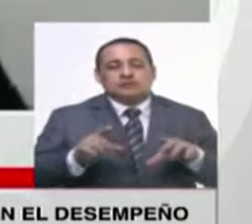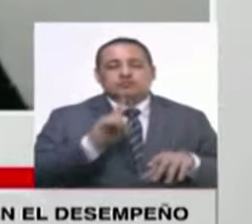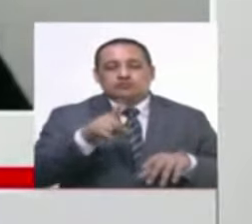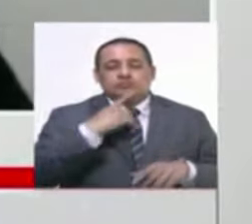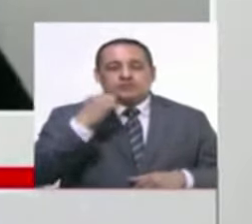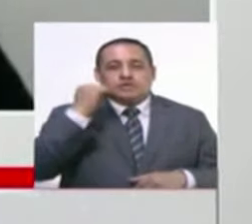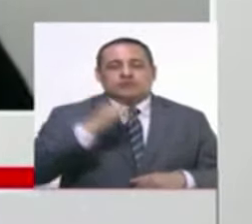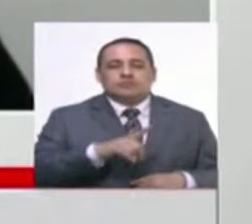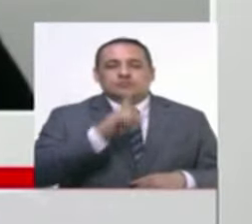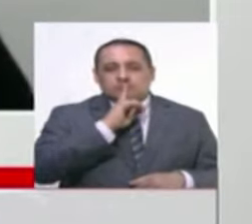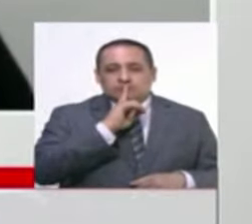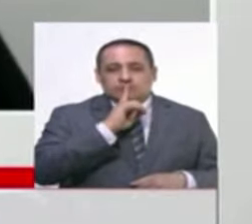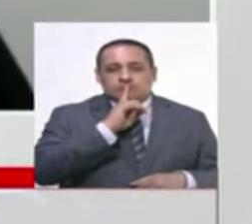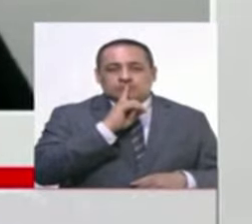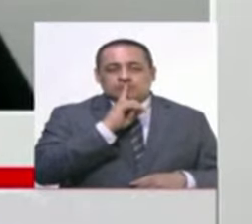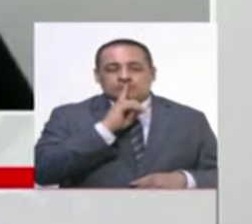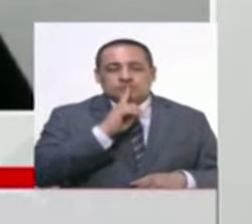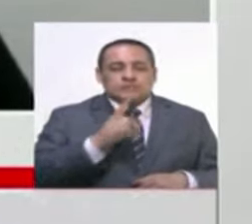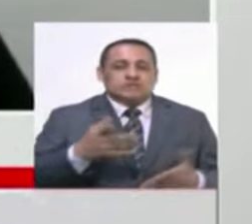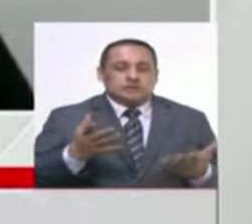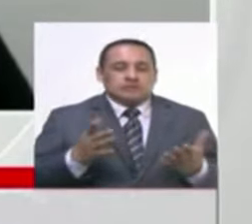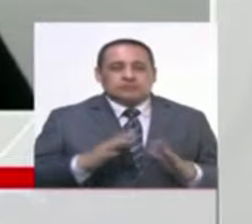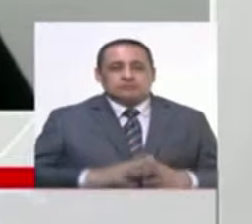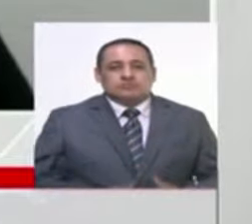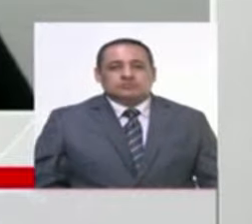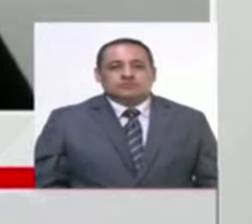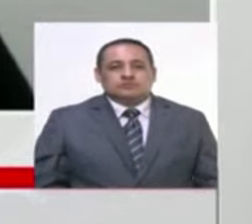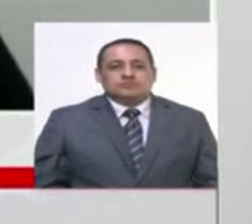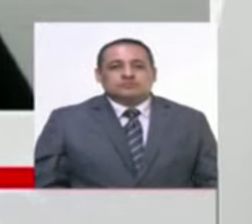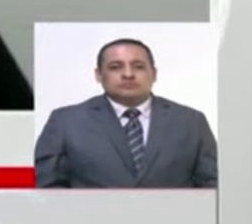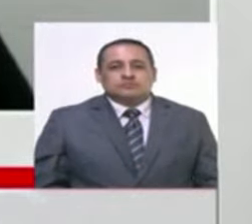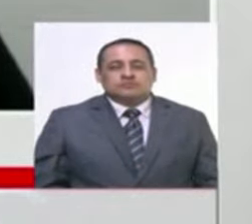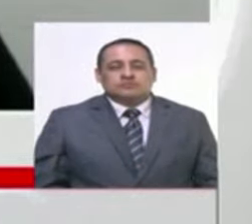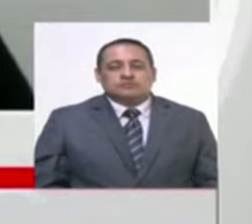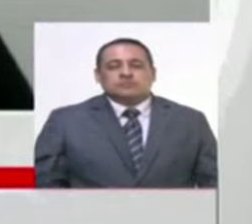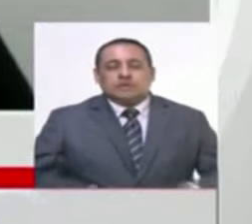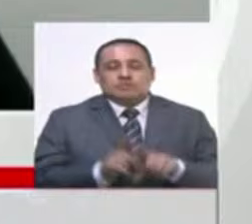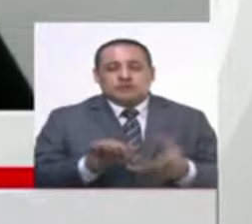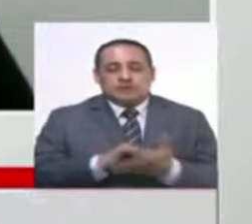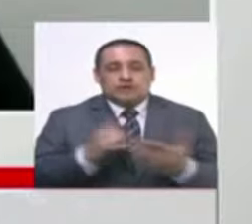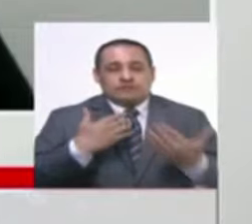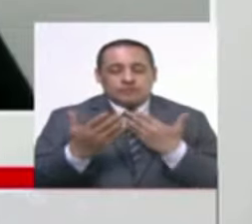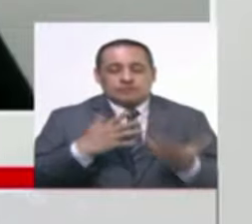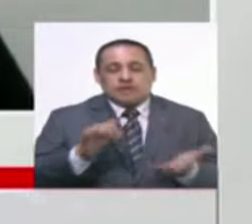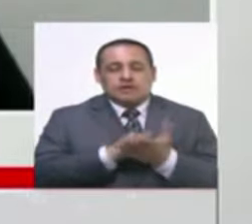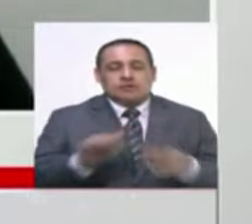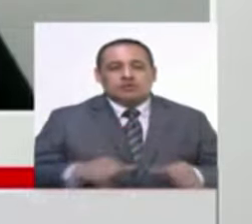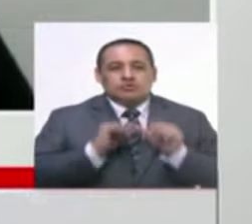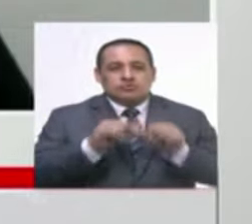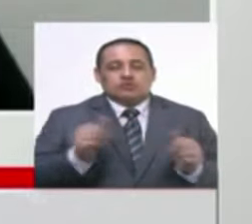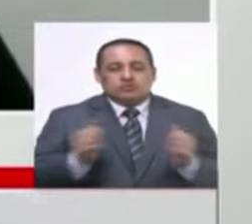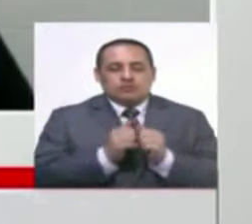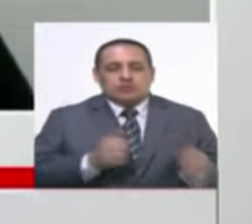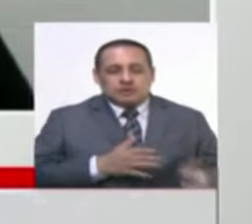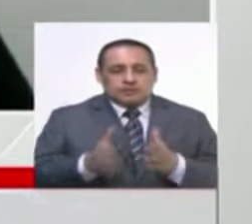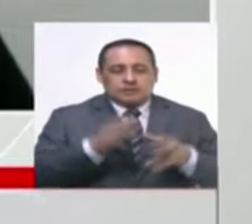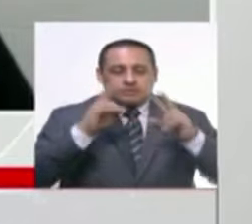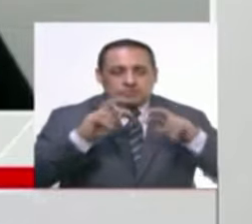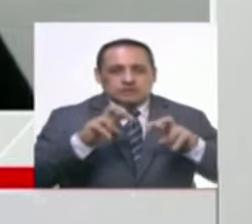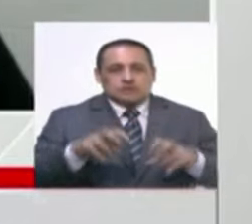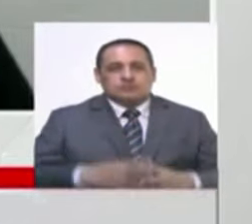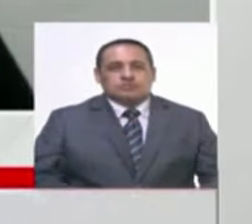su derecho constitucional de guardar silencio, de manera que podamos seguir con la línea de